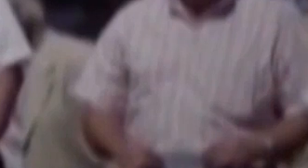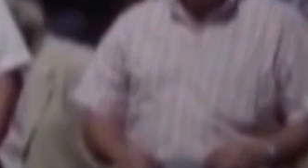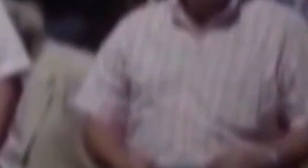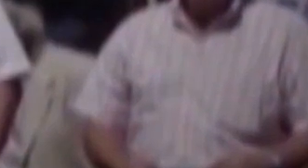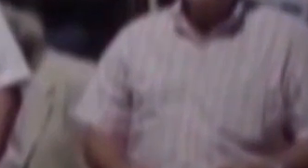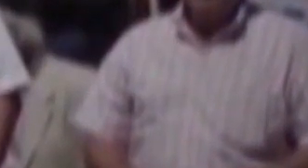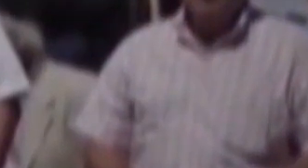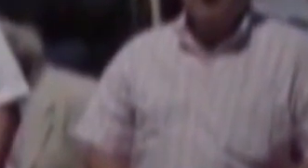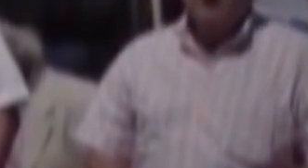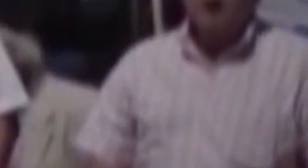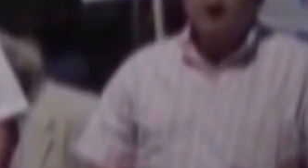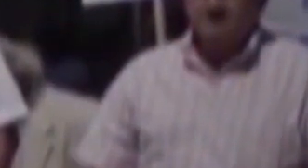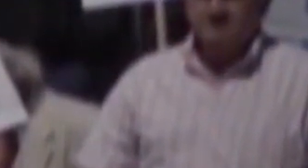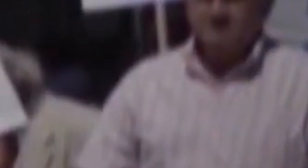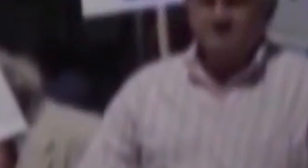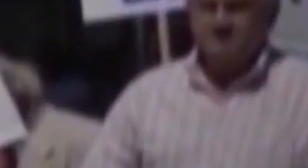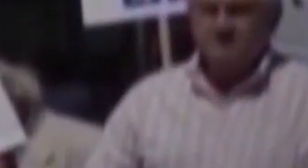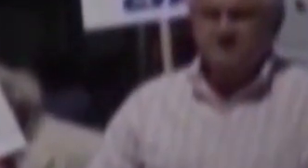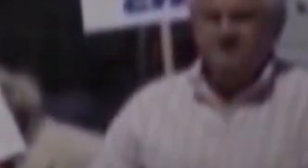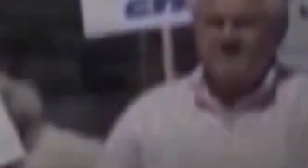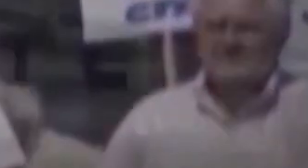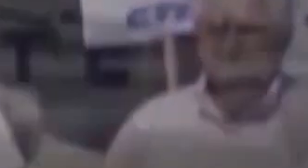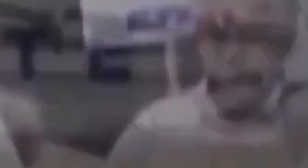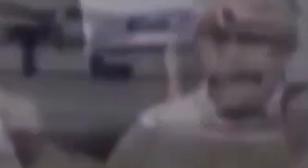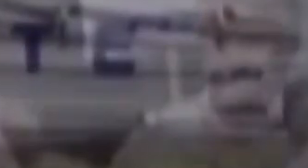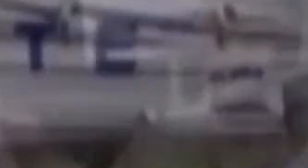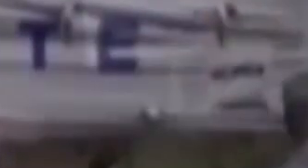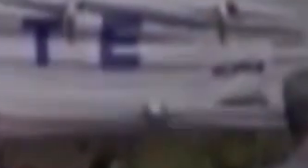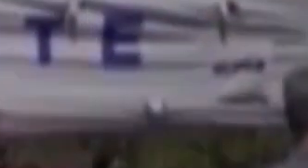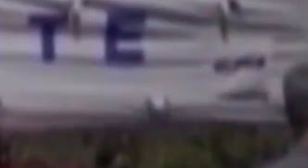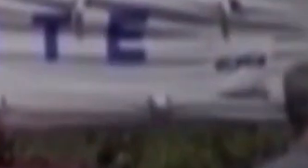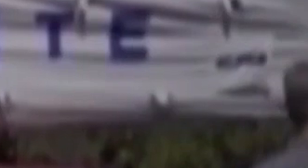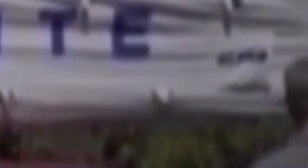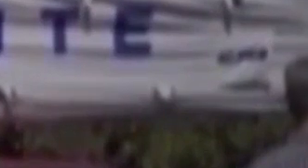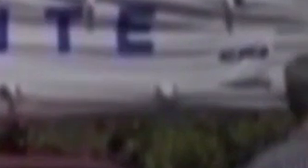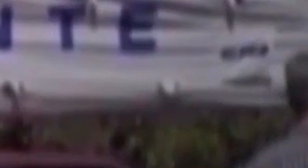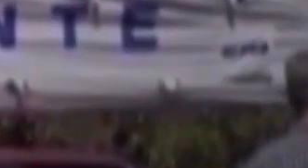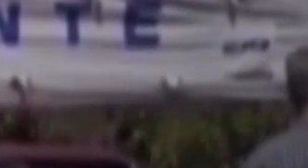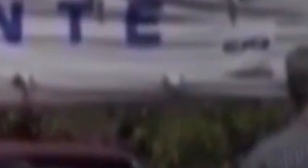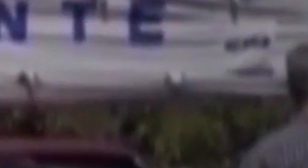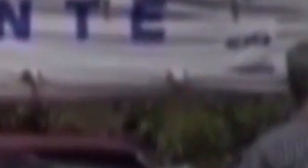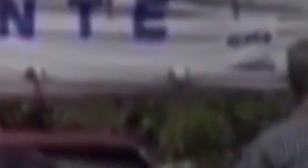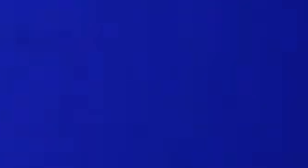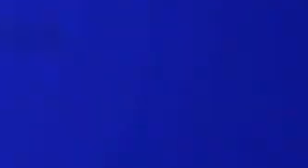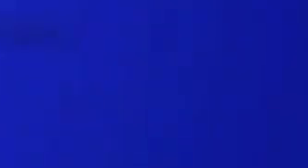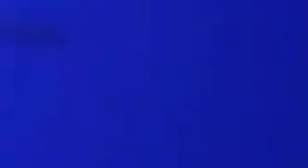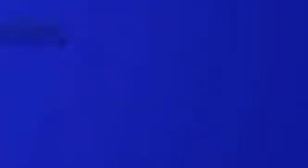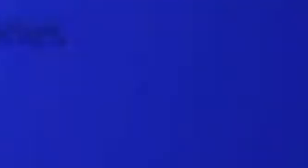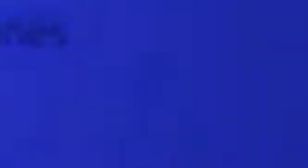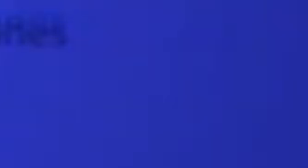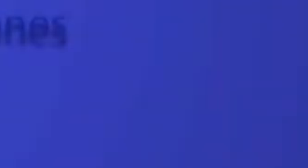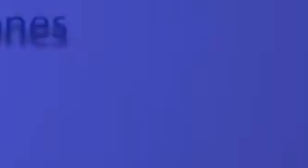Sindicato de Visitadores Médicos, Asociación Agentes de Propaganda Médica de la República Argentina.